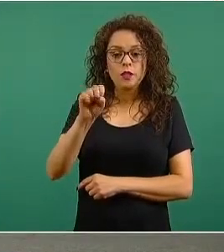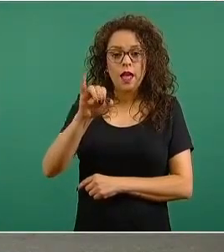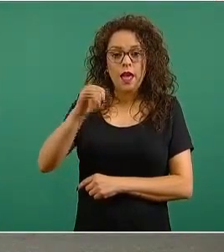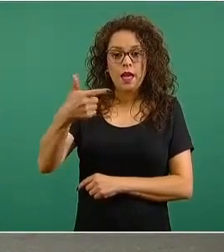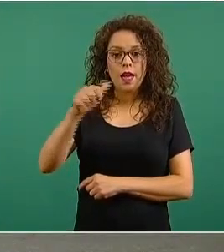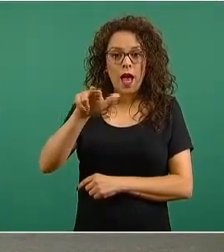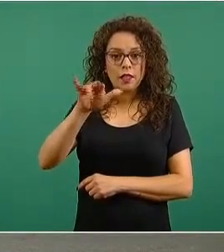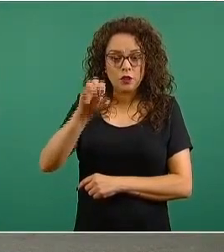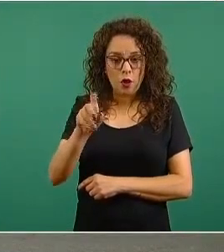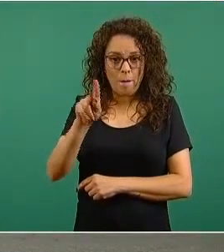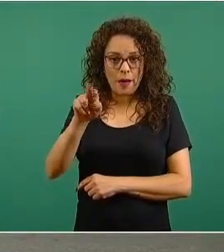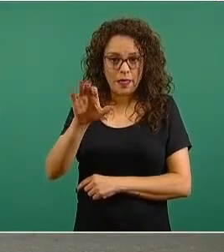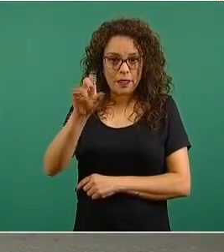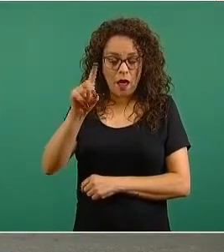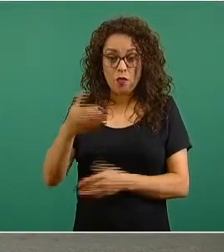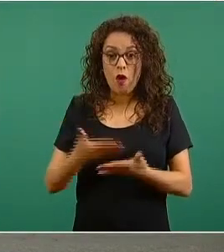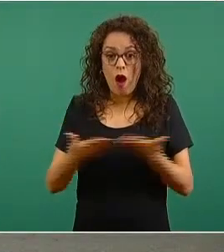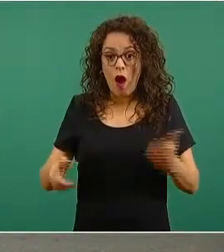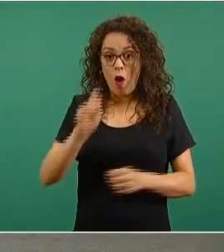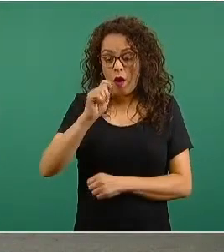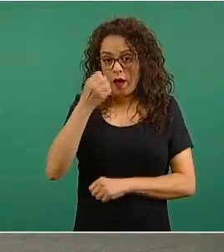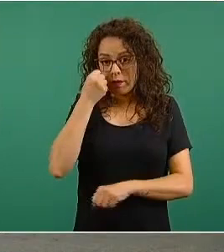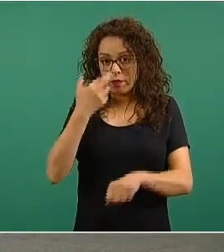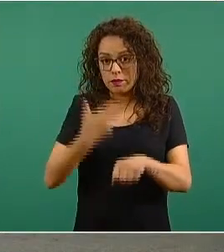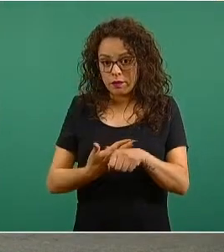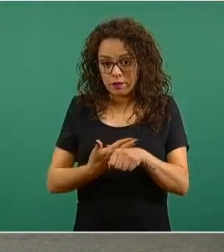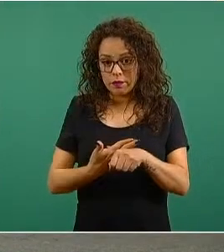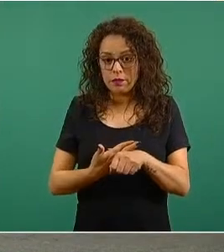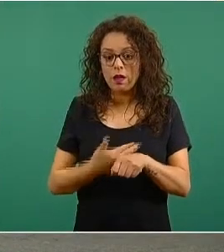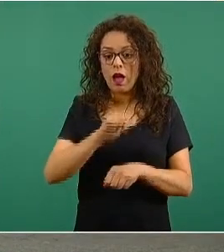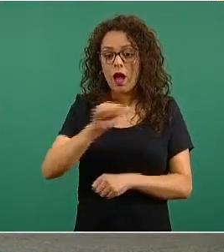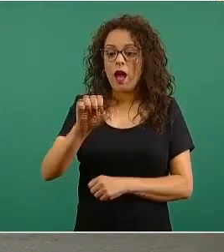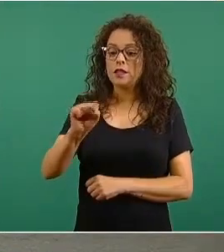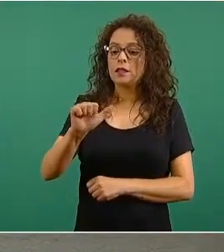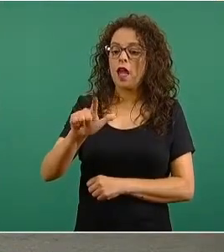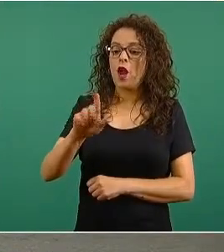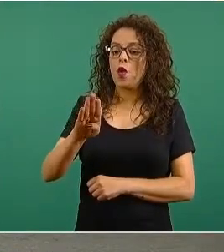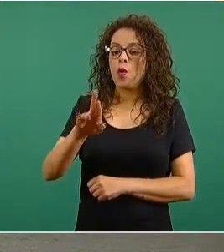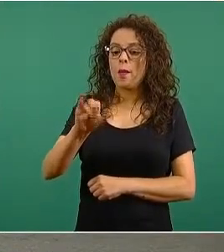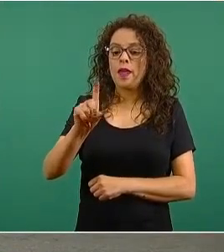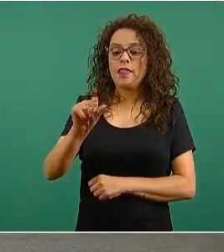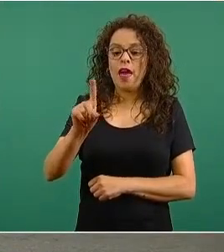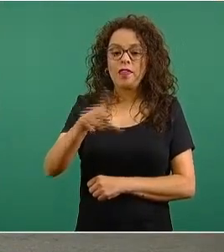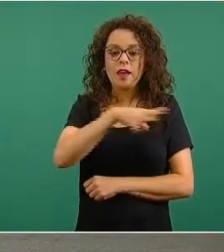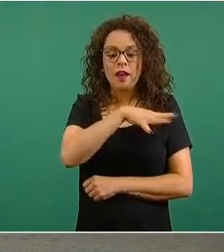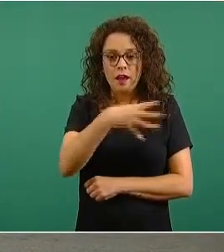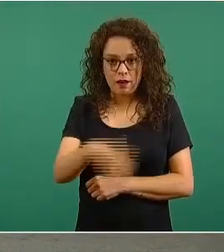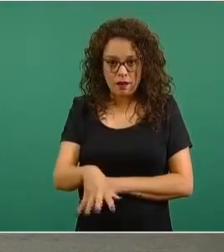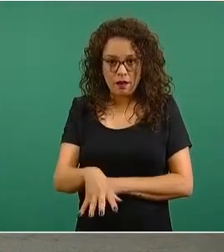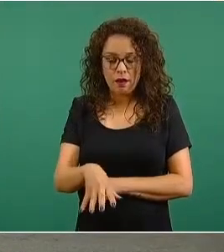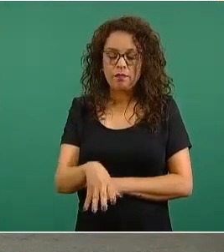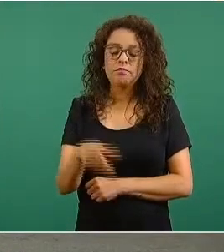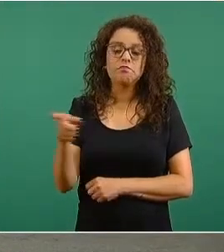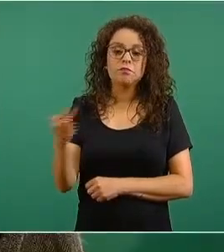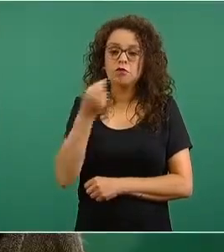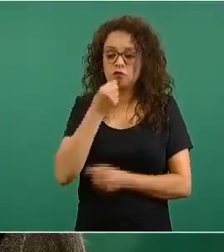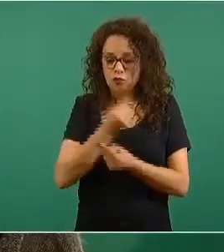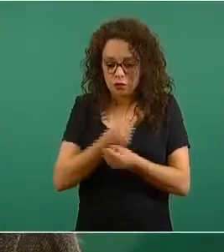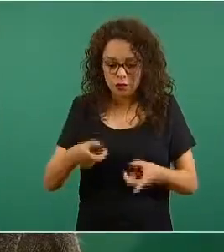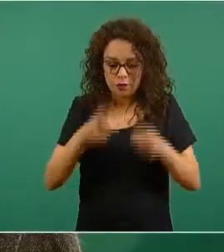es actualmente el secretario del Consejo de Salubridad General, infectólogo, pediatra,